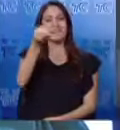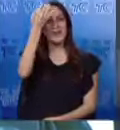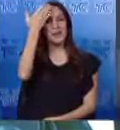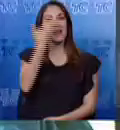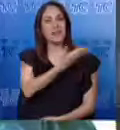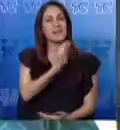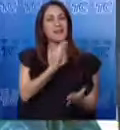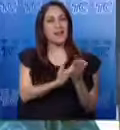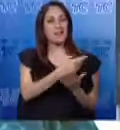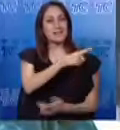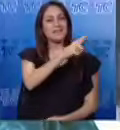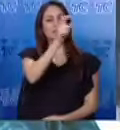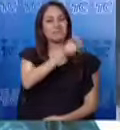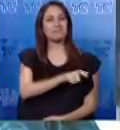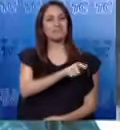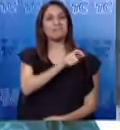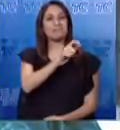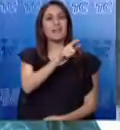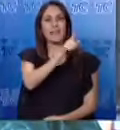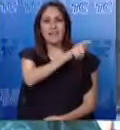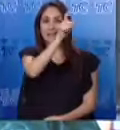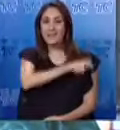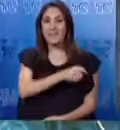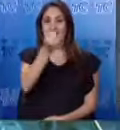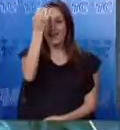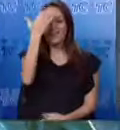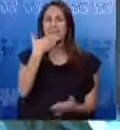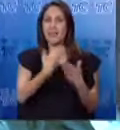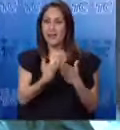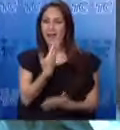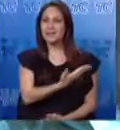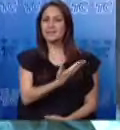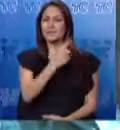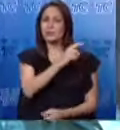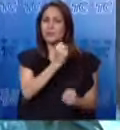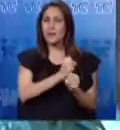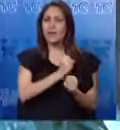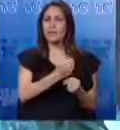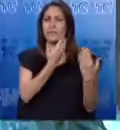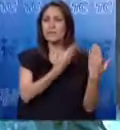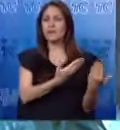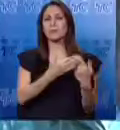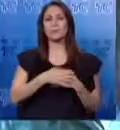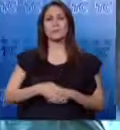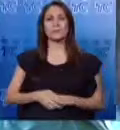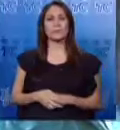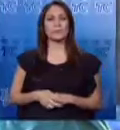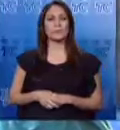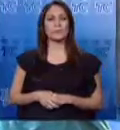Jorge Glas, el compañero Jorge Glas, por su trabajo.